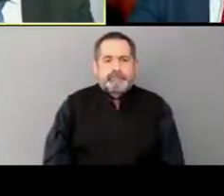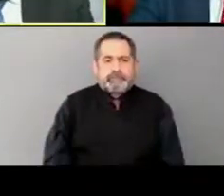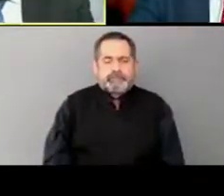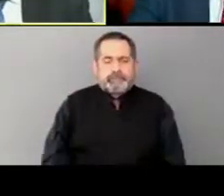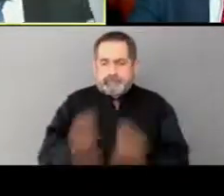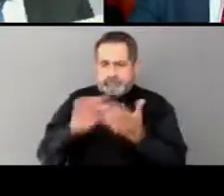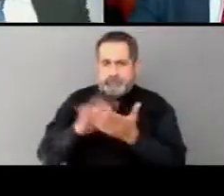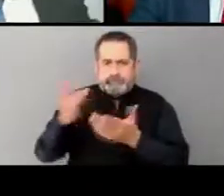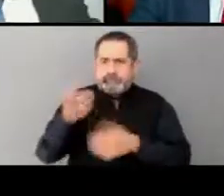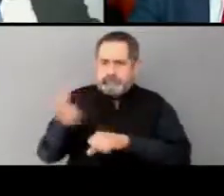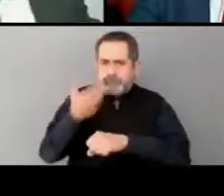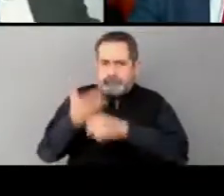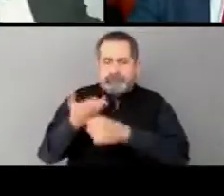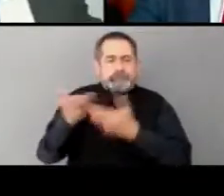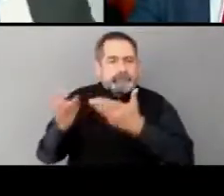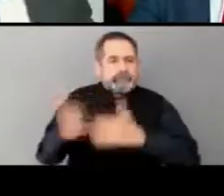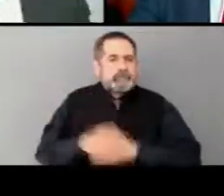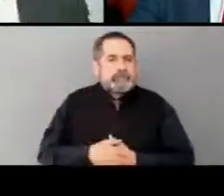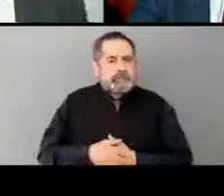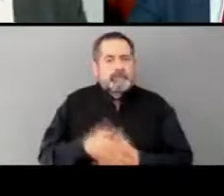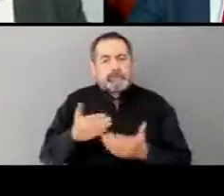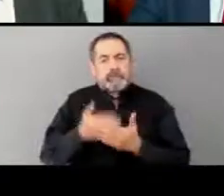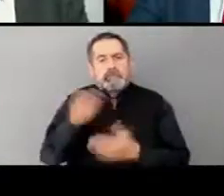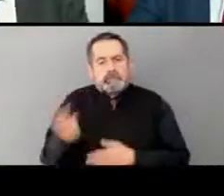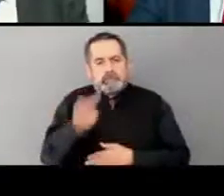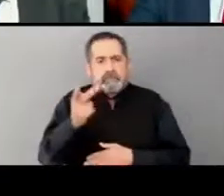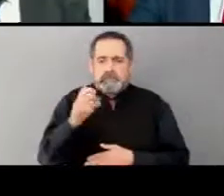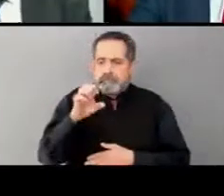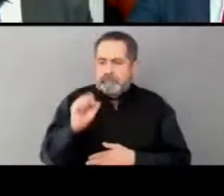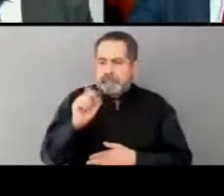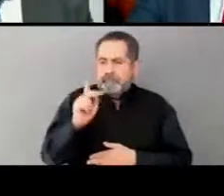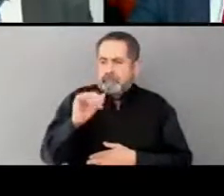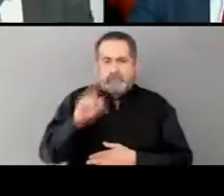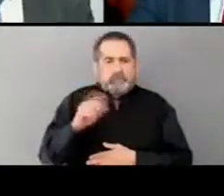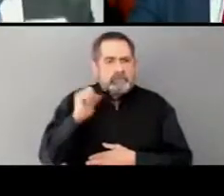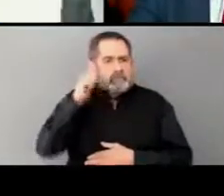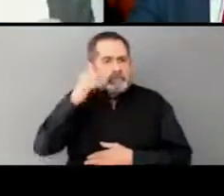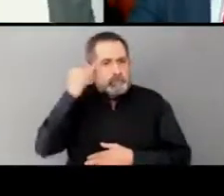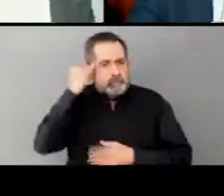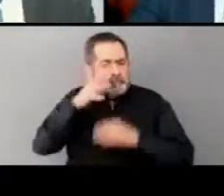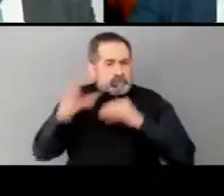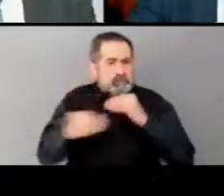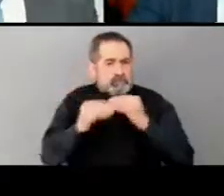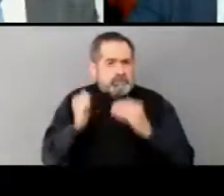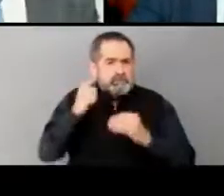Gracias, señor secretario. Le preguntaría al magistrado Espíndola si él gusta hacer uso de la voz en este asunto.